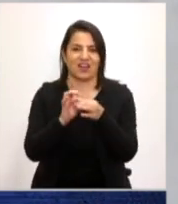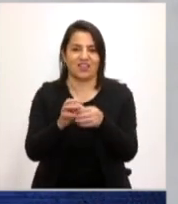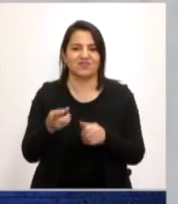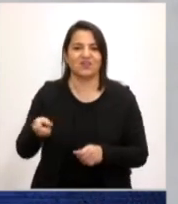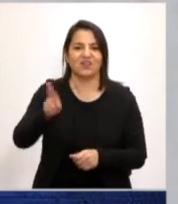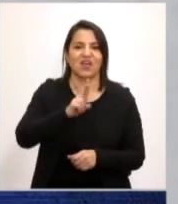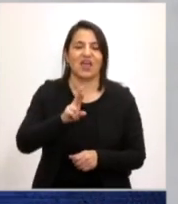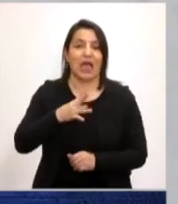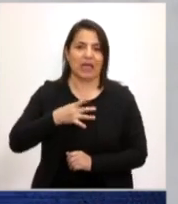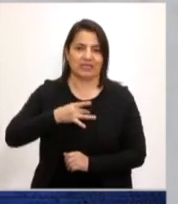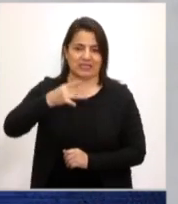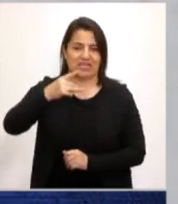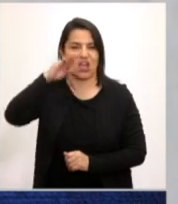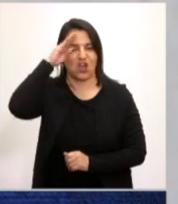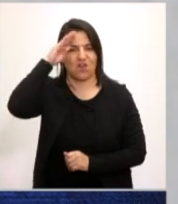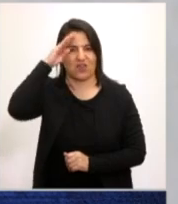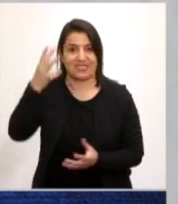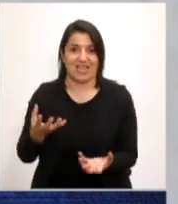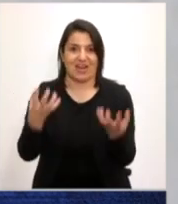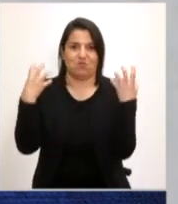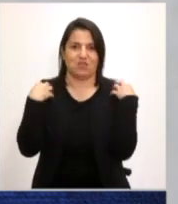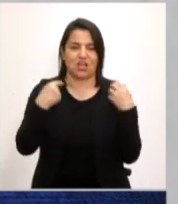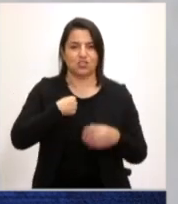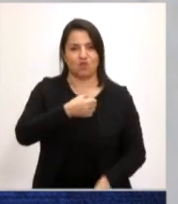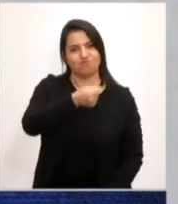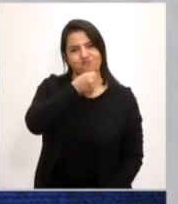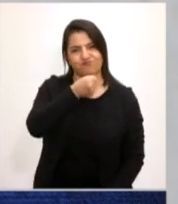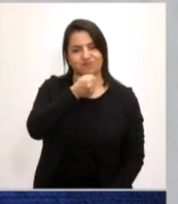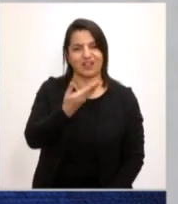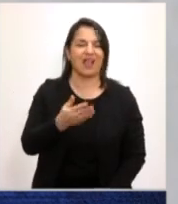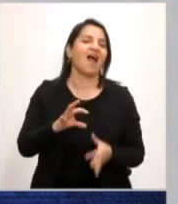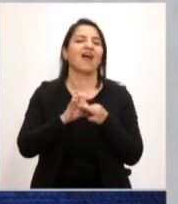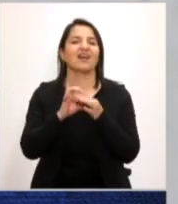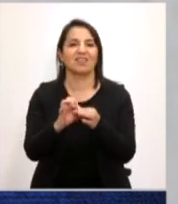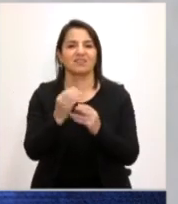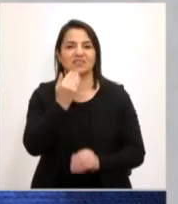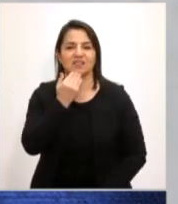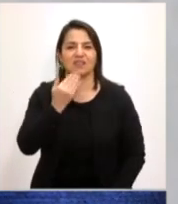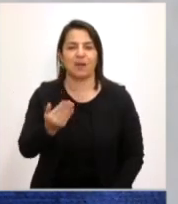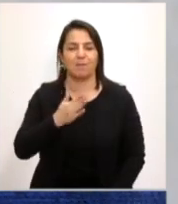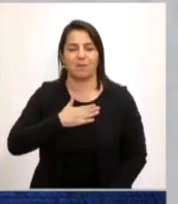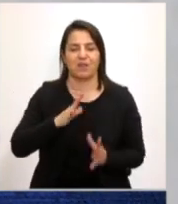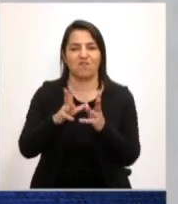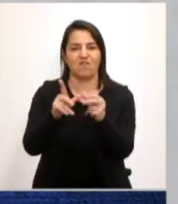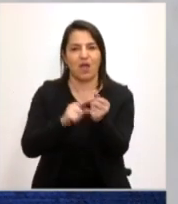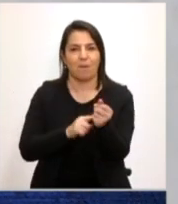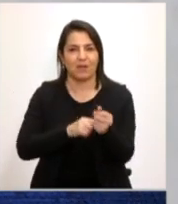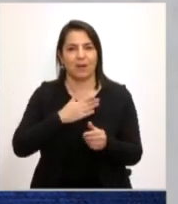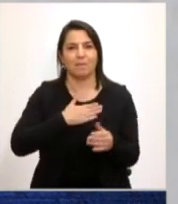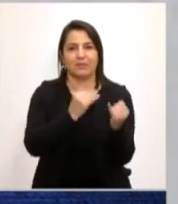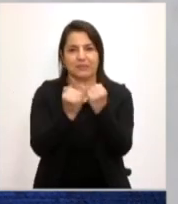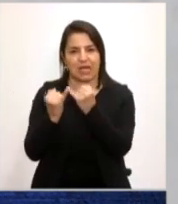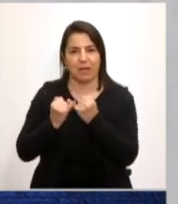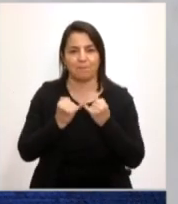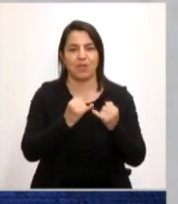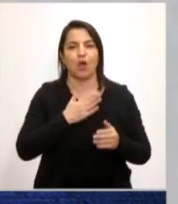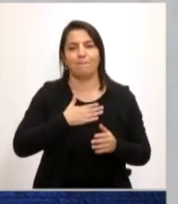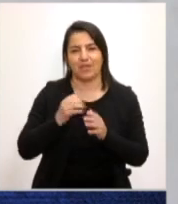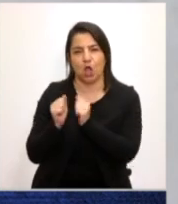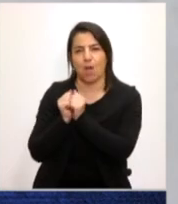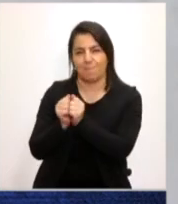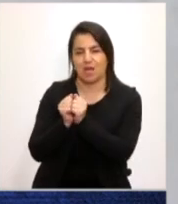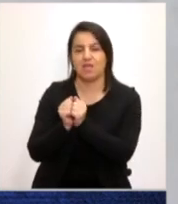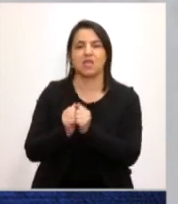haya confiado la responsabilidad de dar estas palabras. Quiero agradecer, por supuesto, también a mi familia, a mis amigos, a mi compañero,